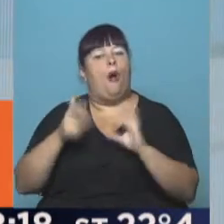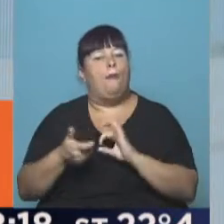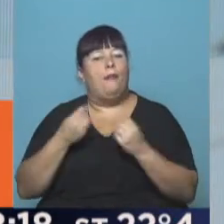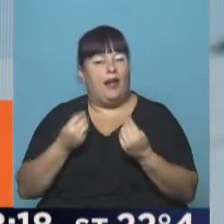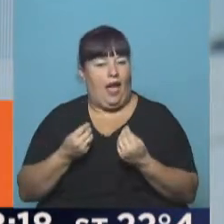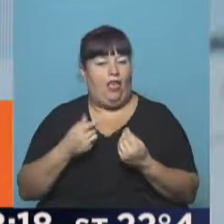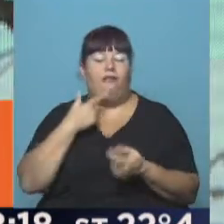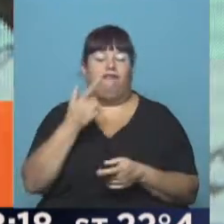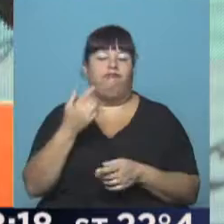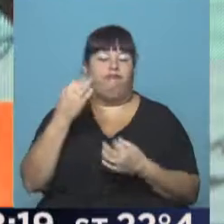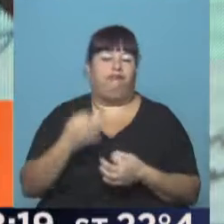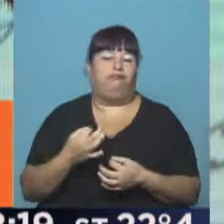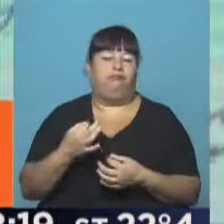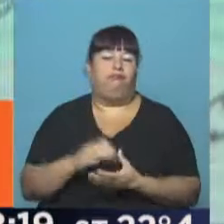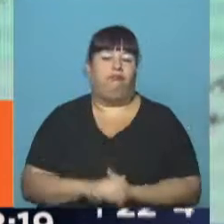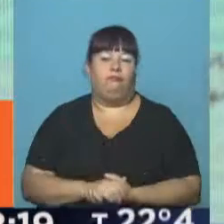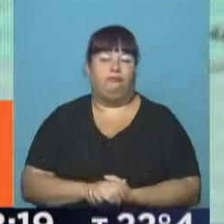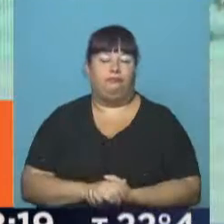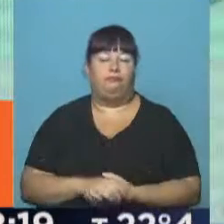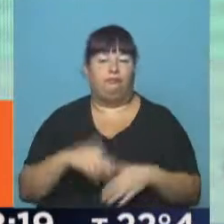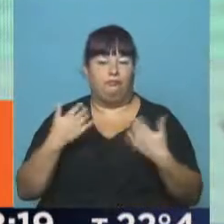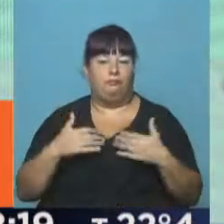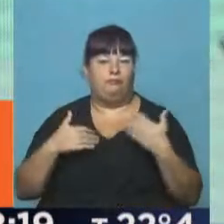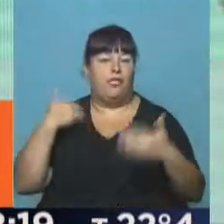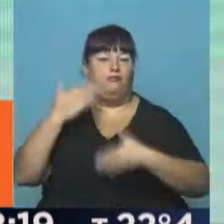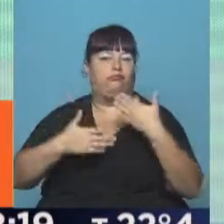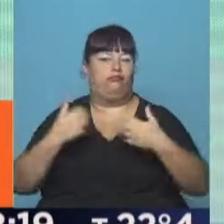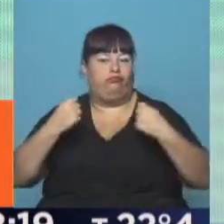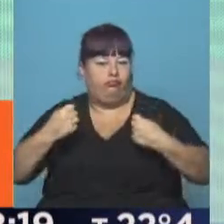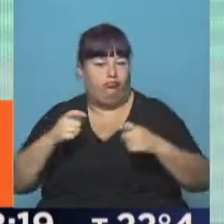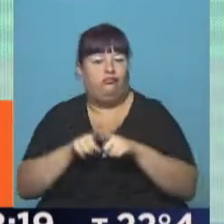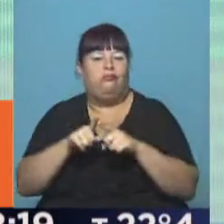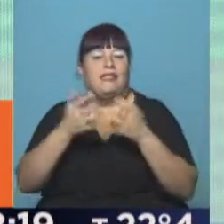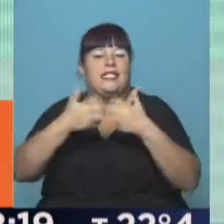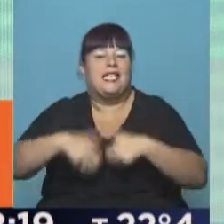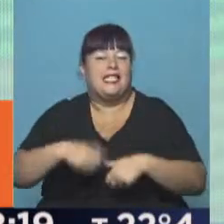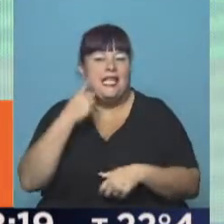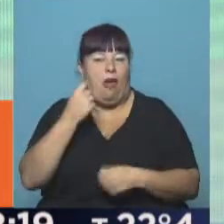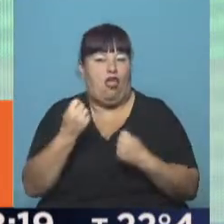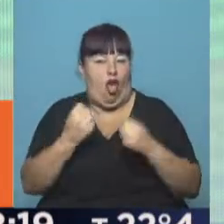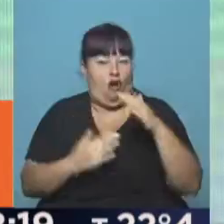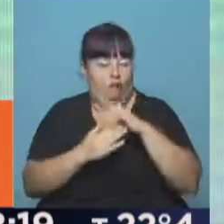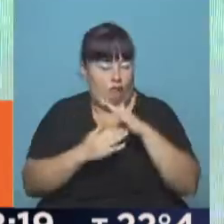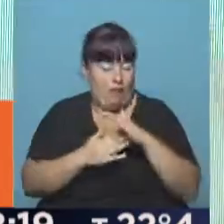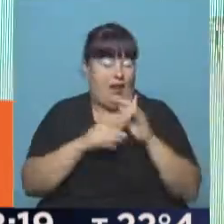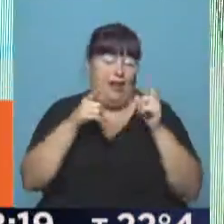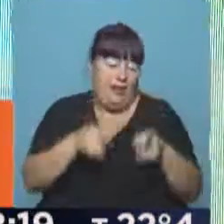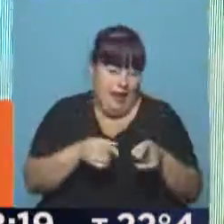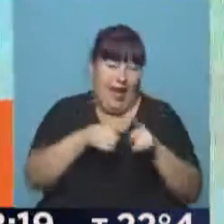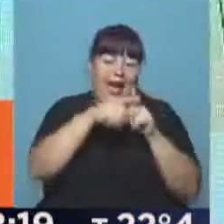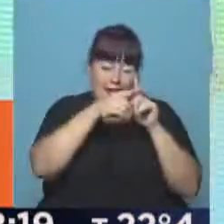que implica entonces un muy desarrollo robusto de lo que se llama sistema patriarcal, que en realidad